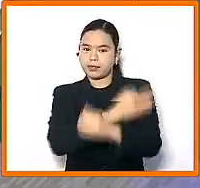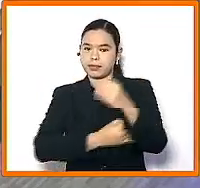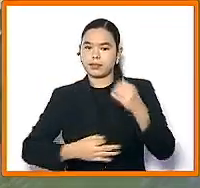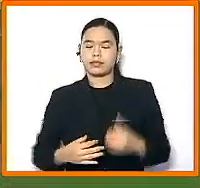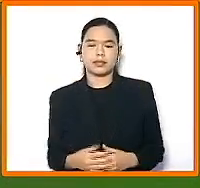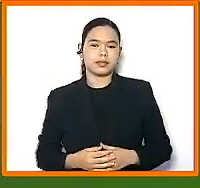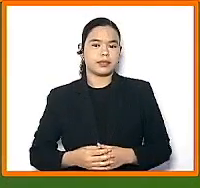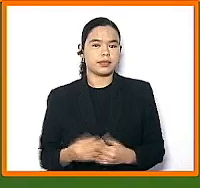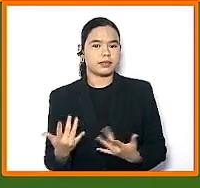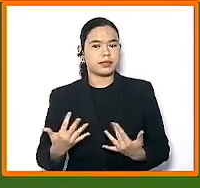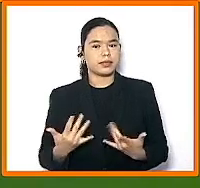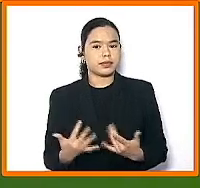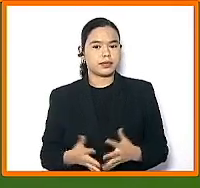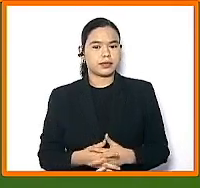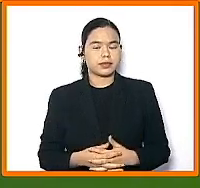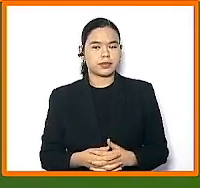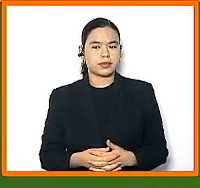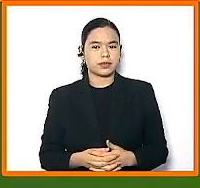es